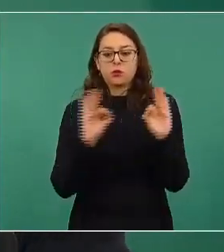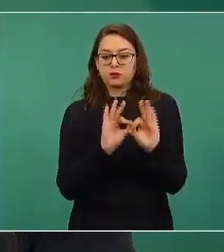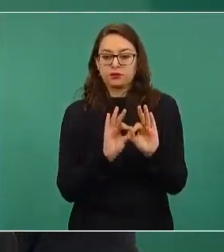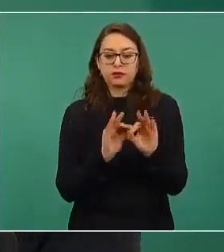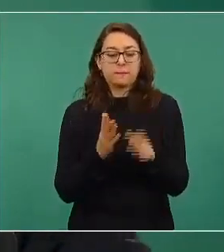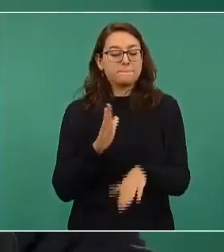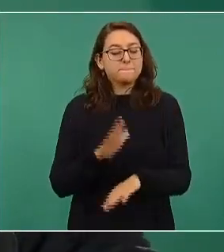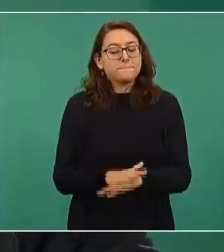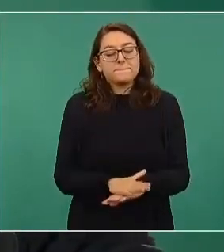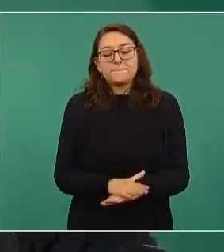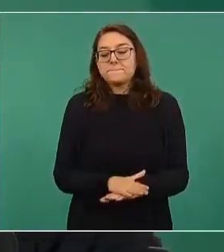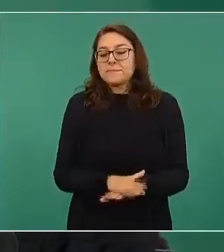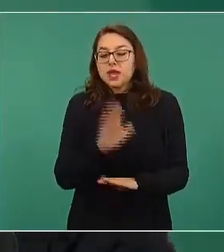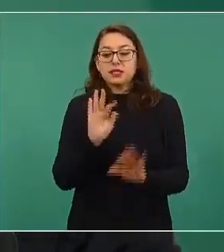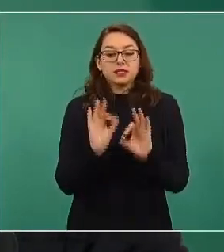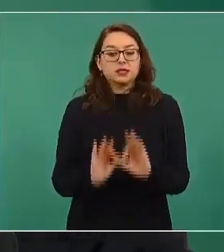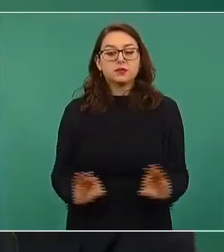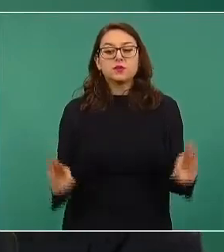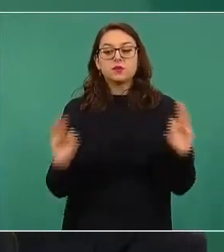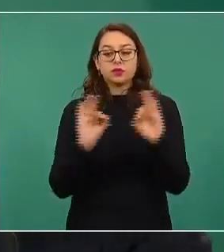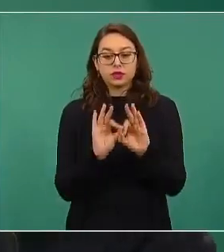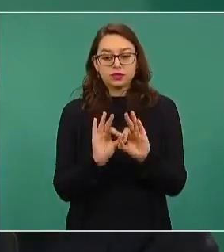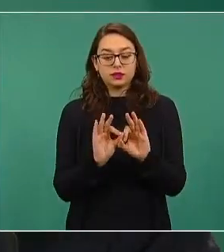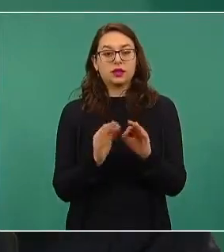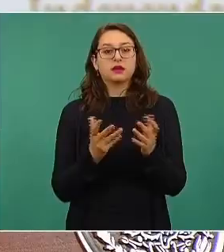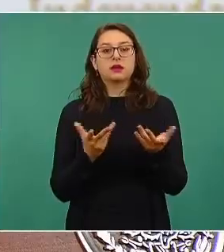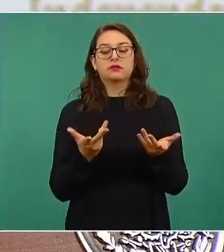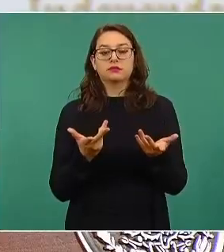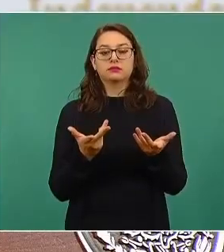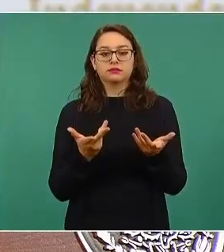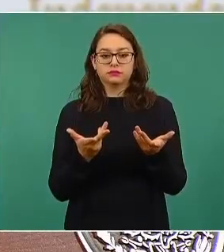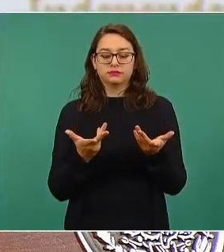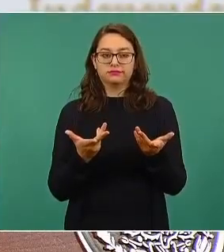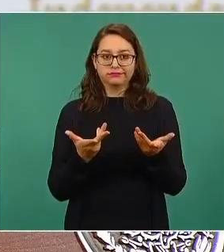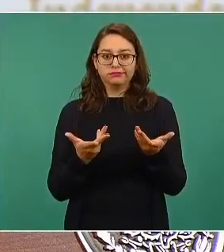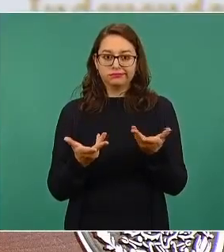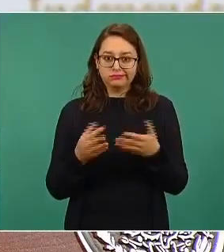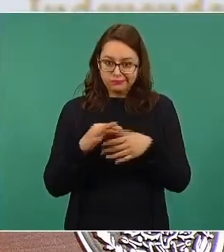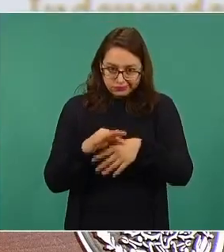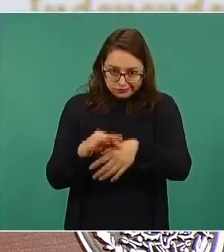más importante son los resultados,